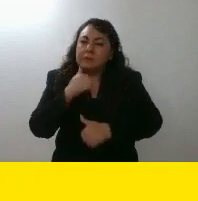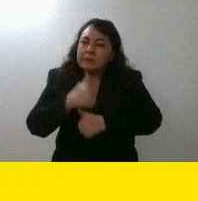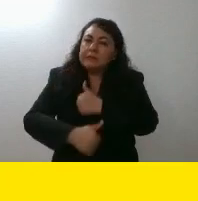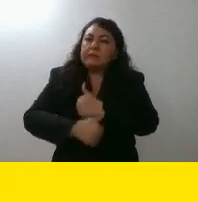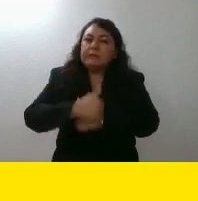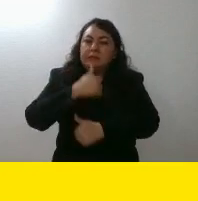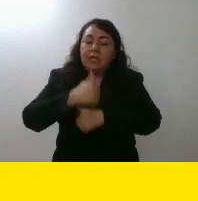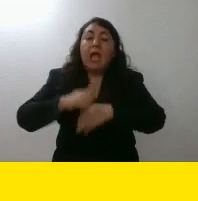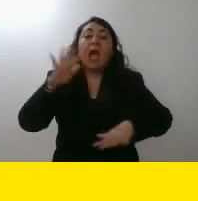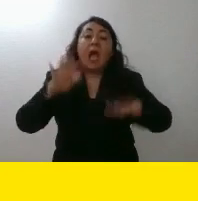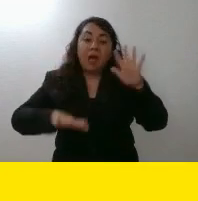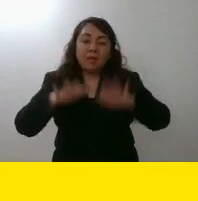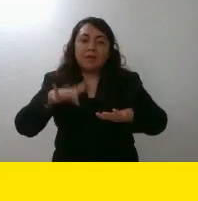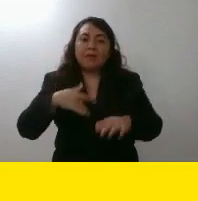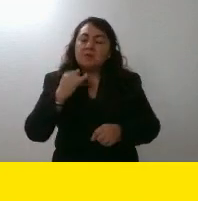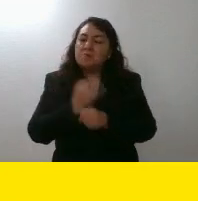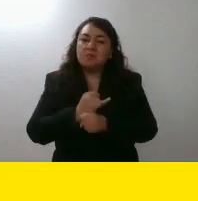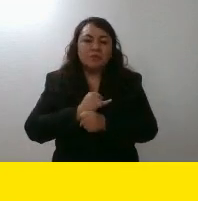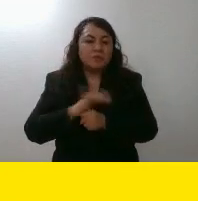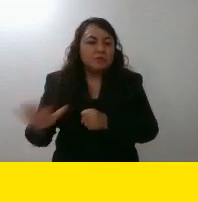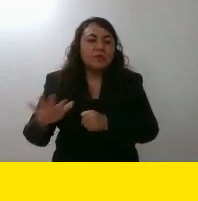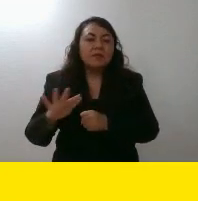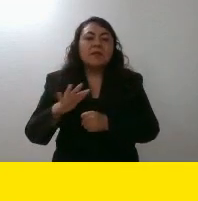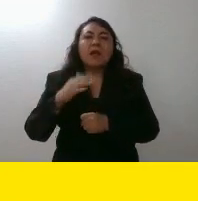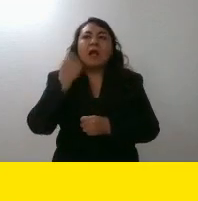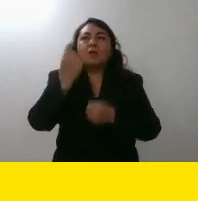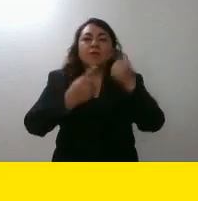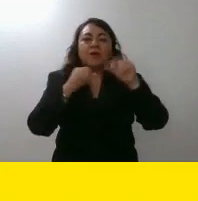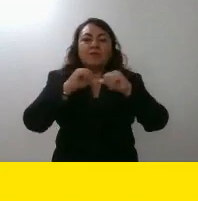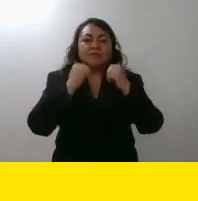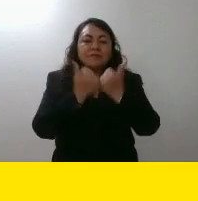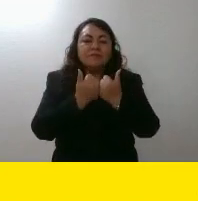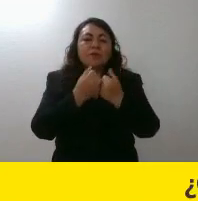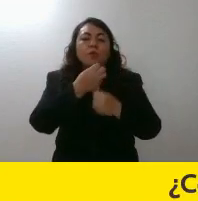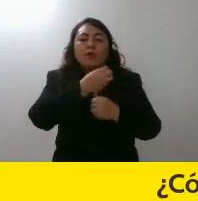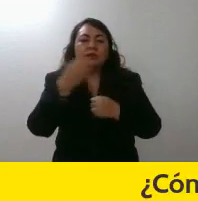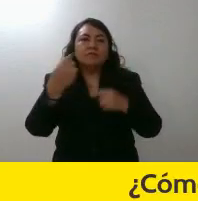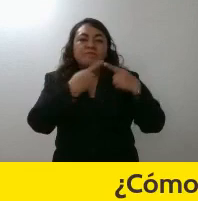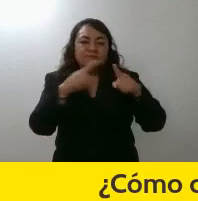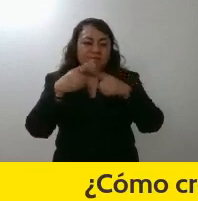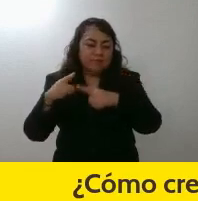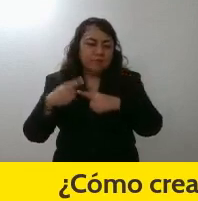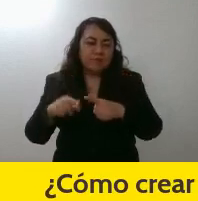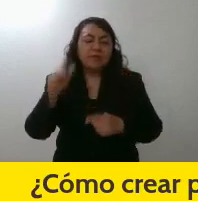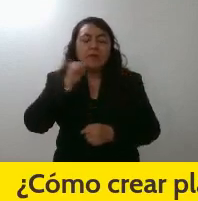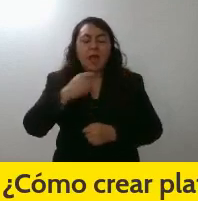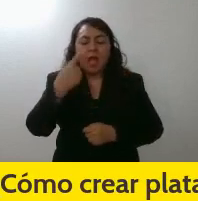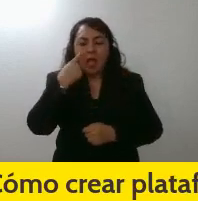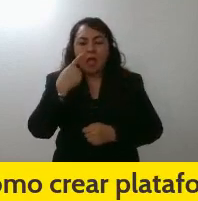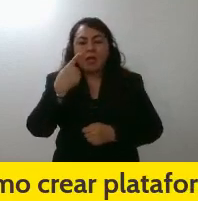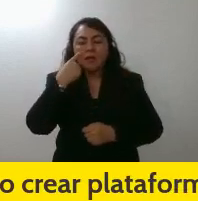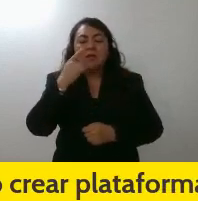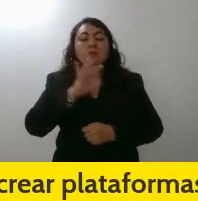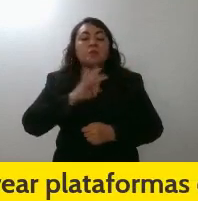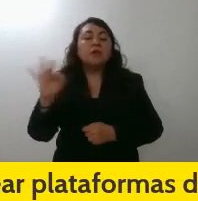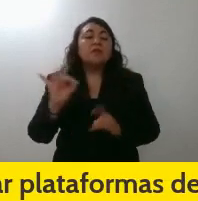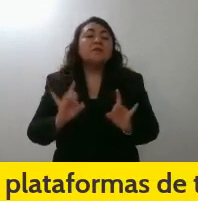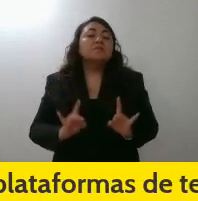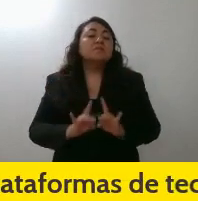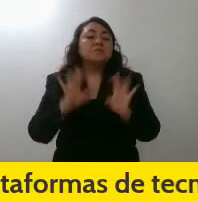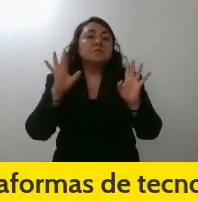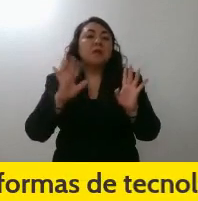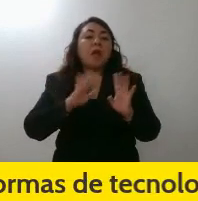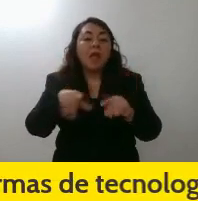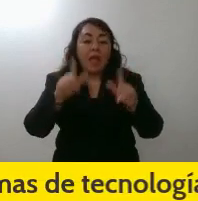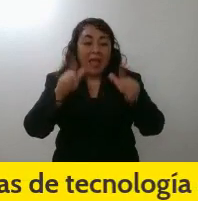A veces resulta hasta imposible en algunas de nuestras organizaciones. Y siempre el riesgo es, bueno, que quede